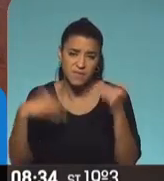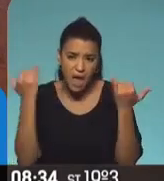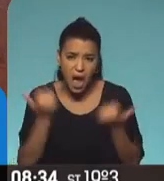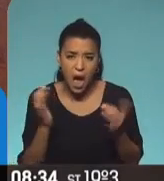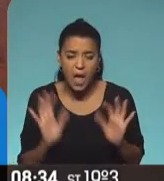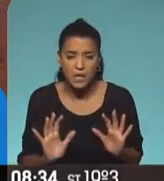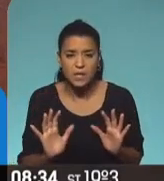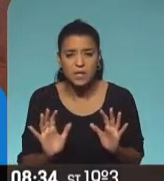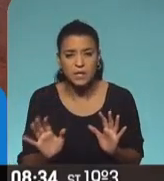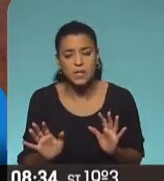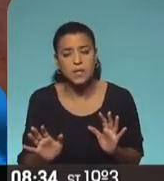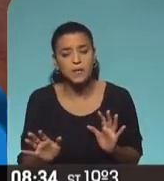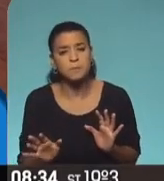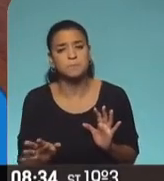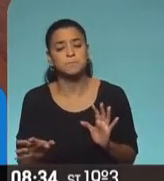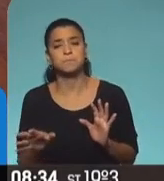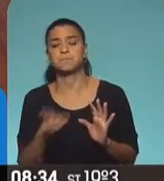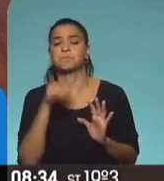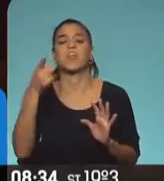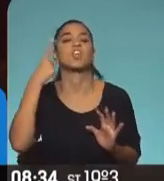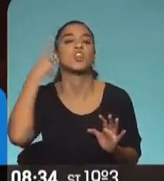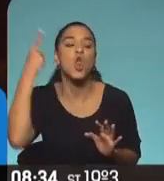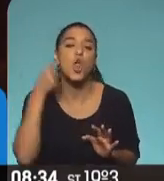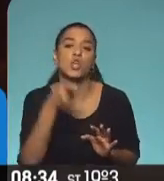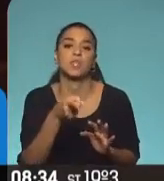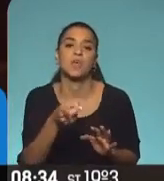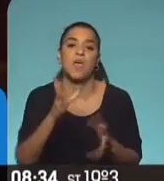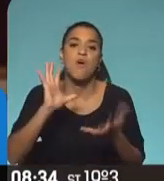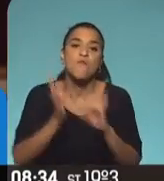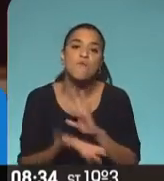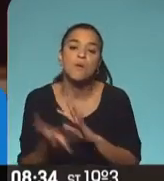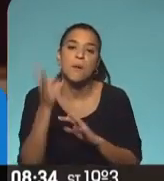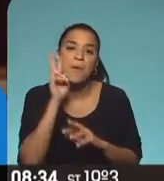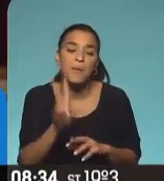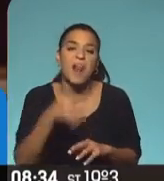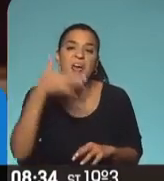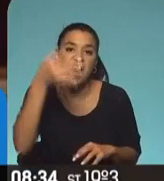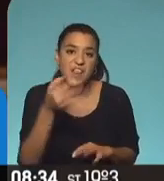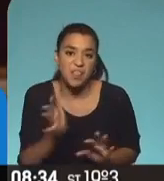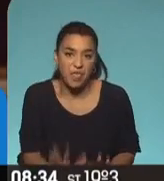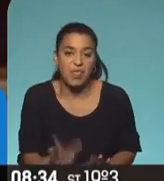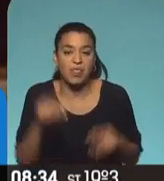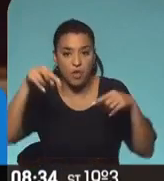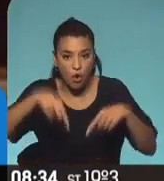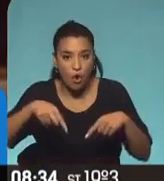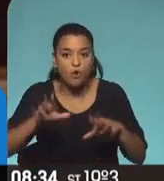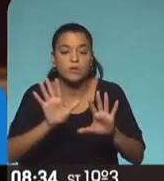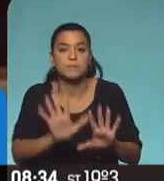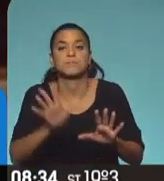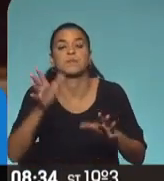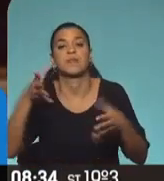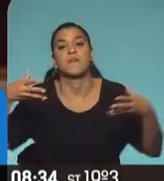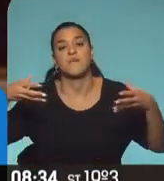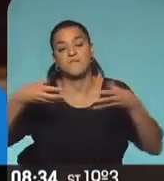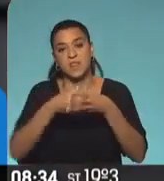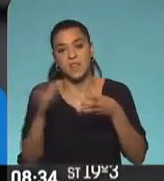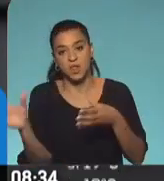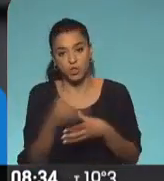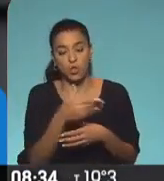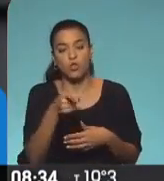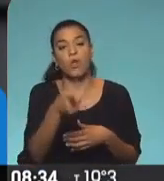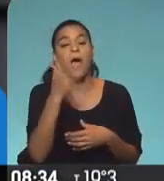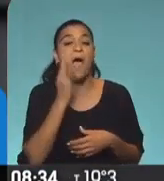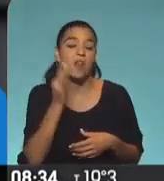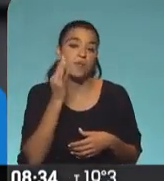digamos la ideología y la forma de ver la realidad que hoy están contenidos en el frente de todos algo que también es